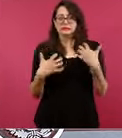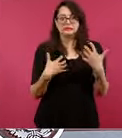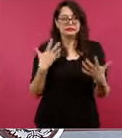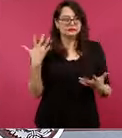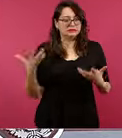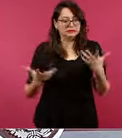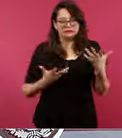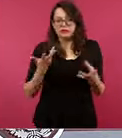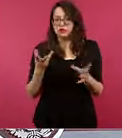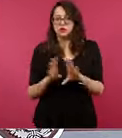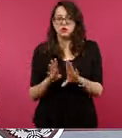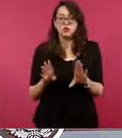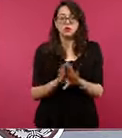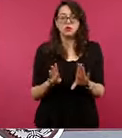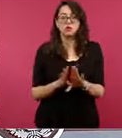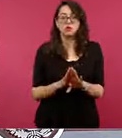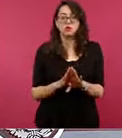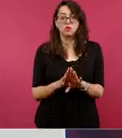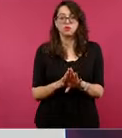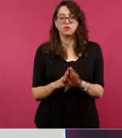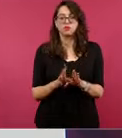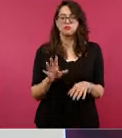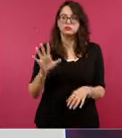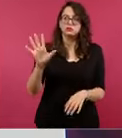olvidó, ya no hablan